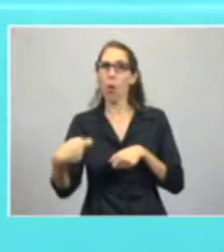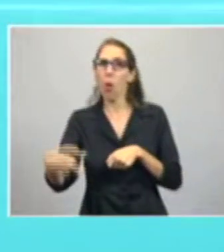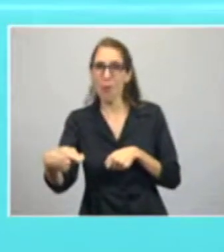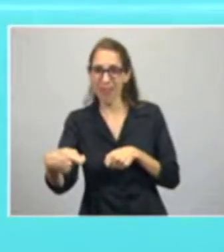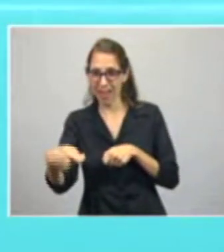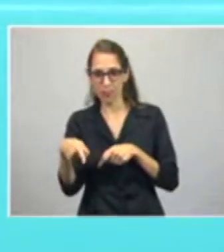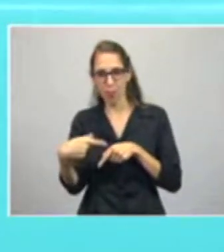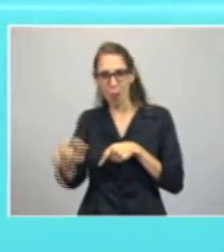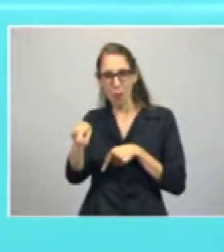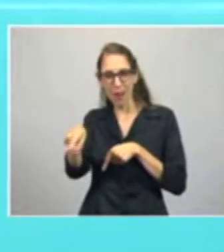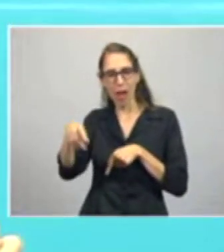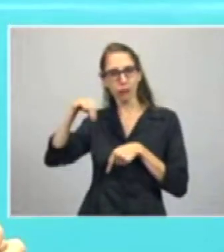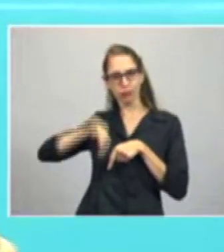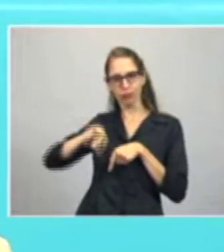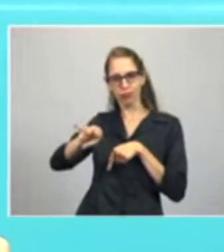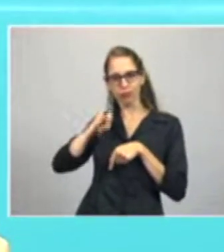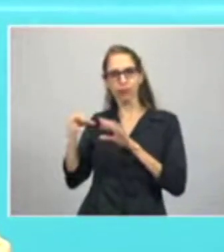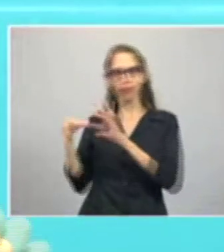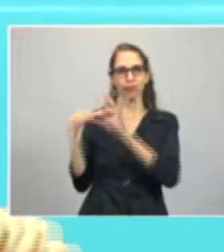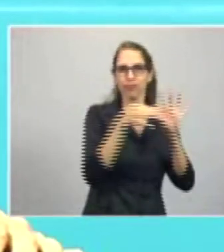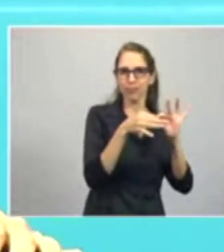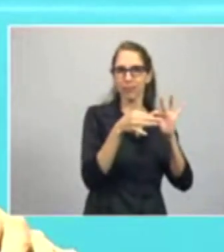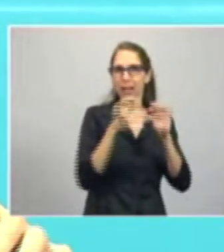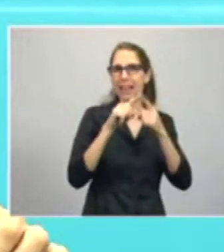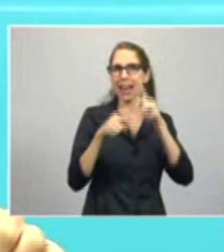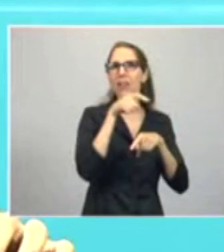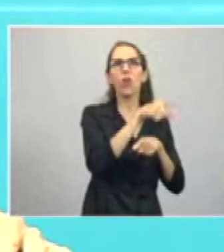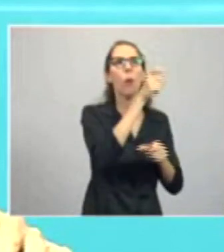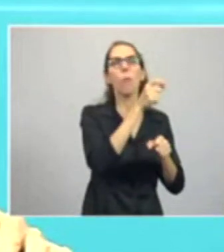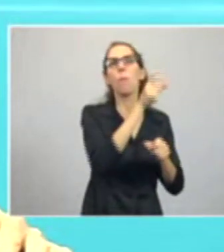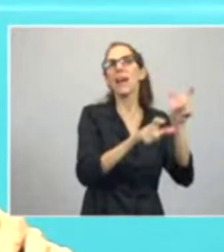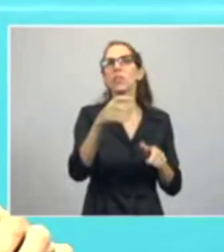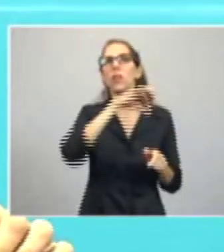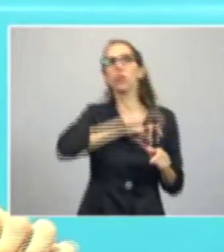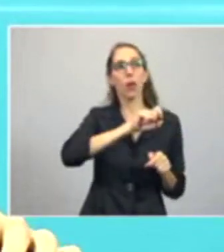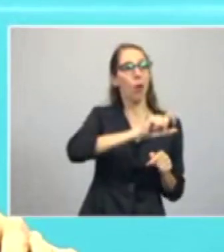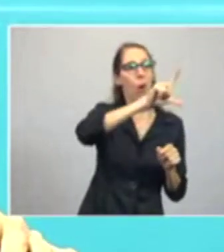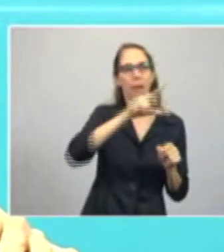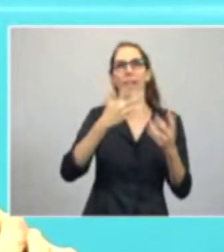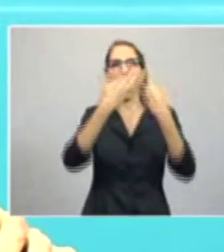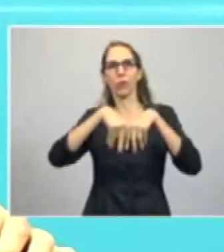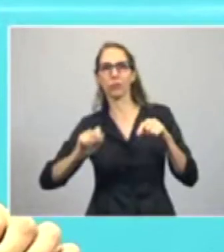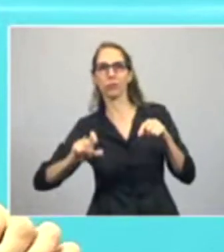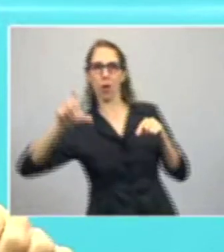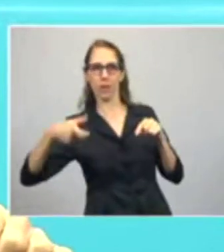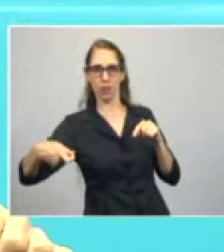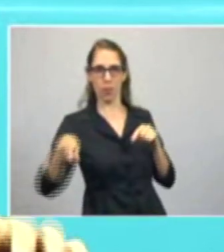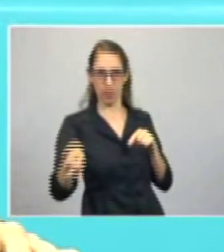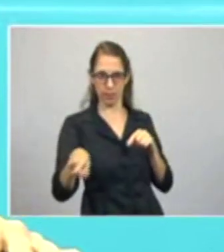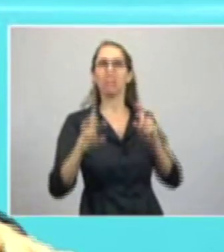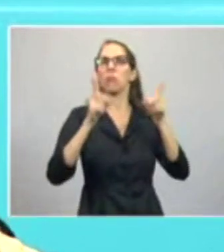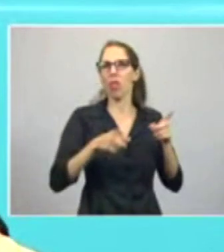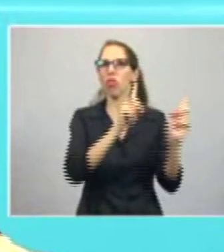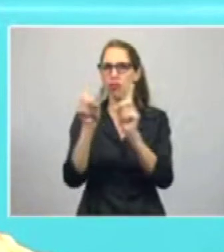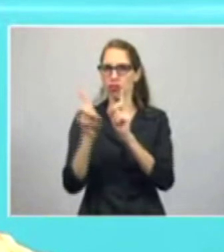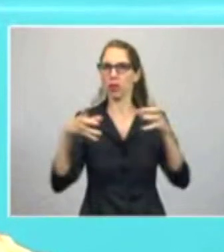atado su haber a los ingresos de los trabajadores y a docentes. Esto está